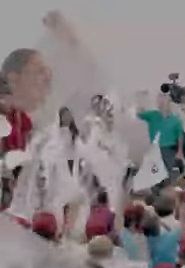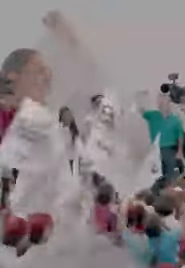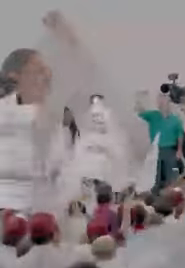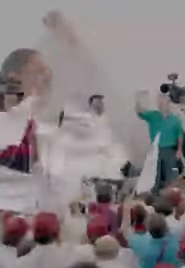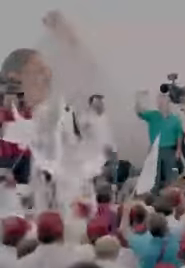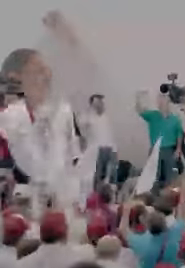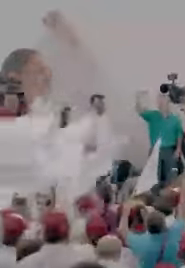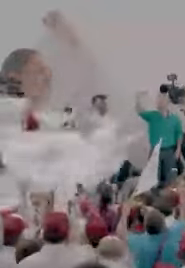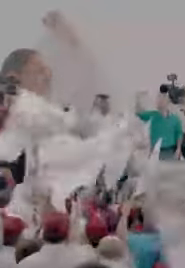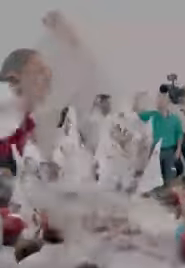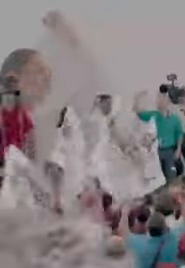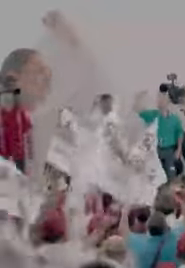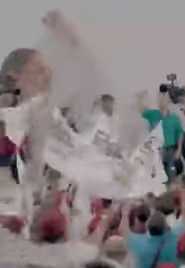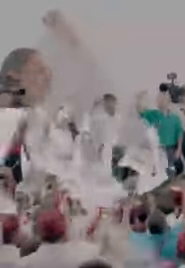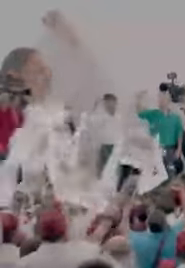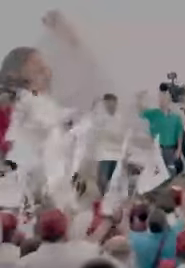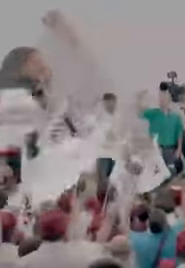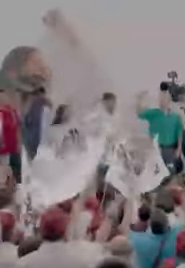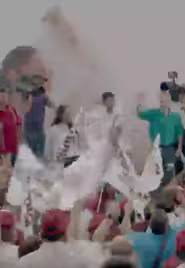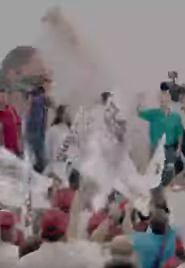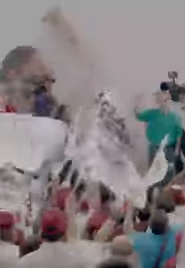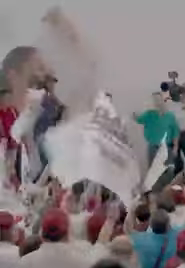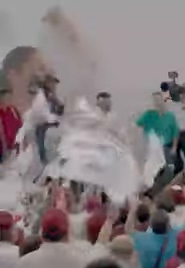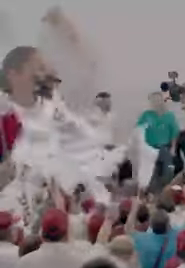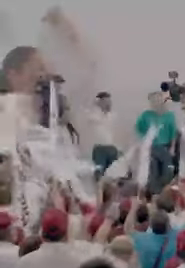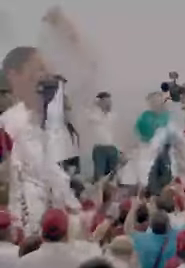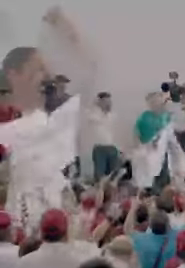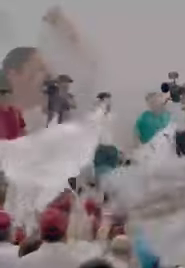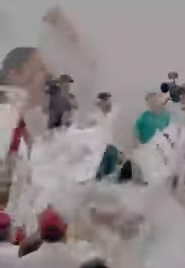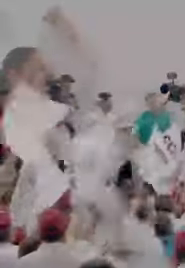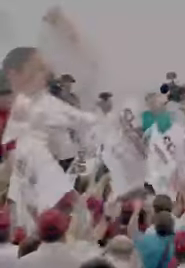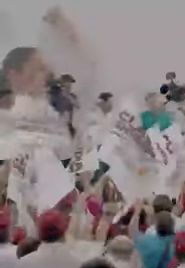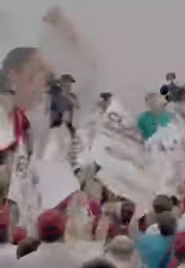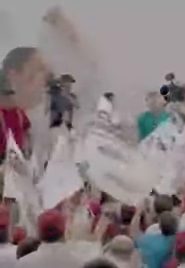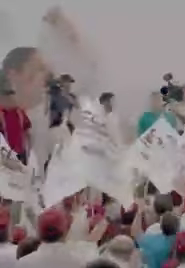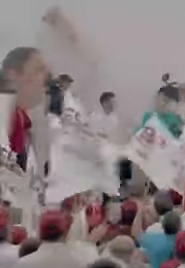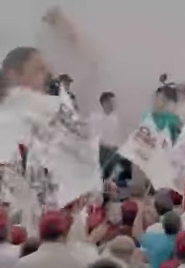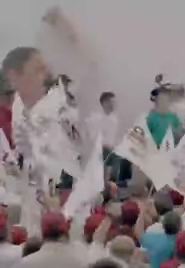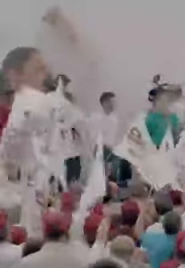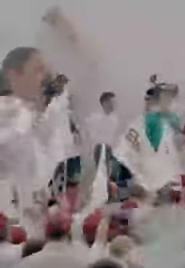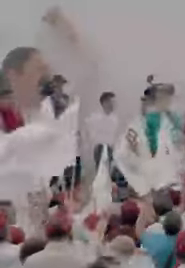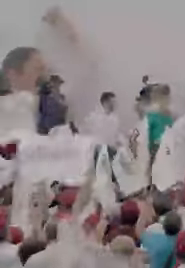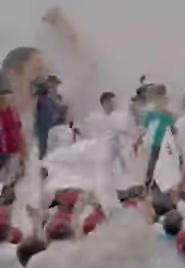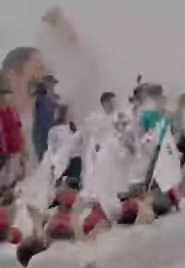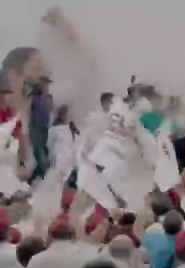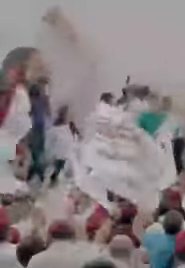Esteban Juárez, candidato a diputado local por el Distrito 20.